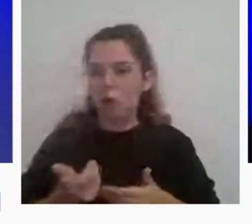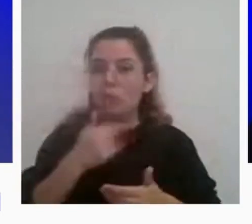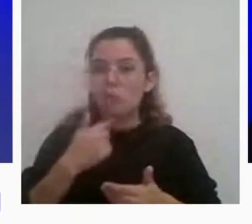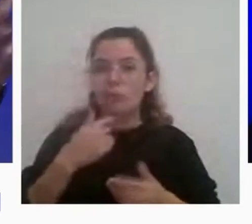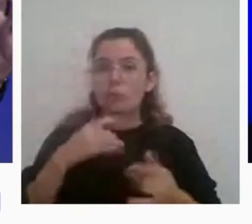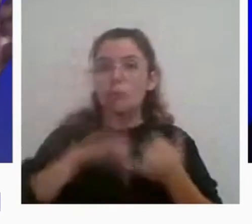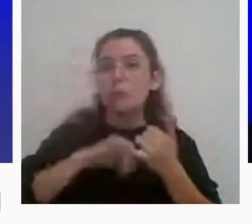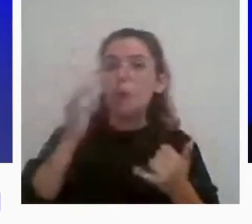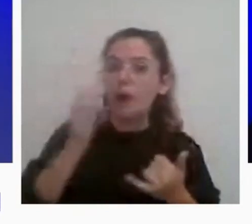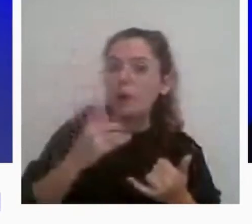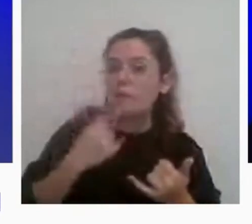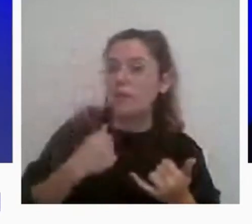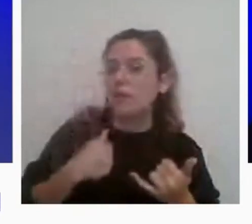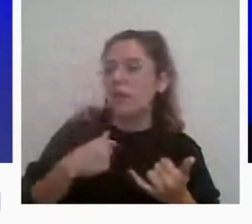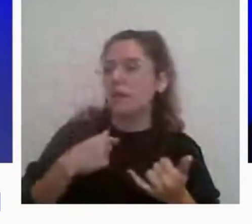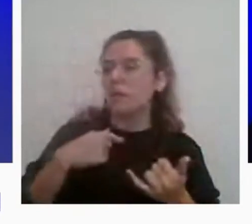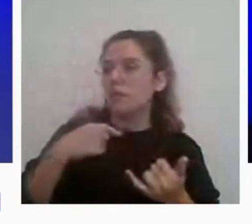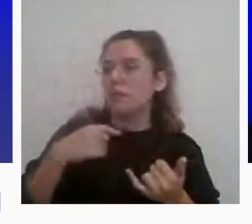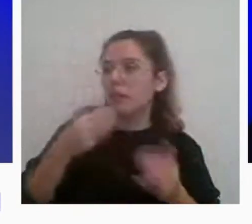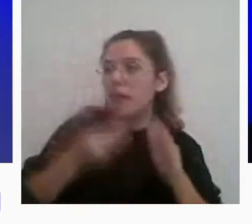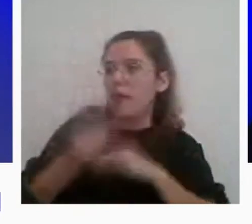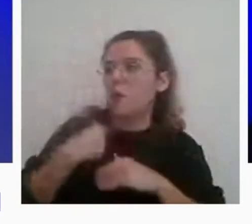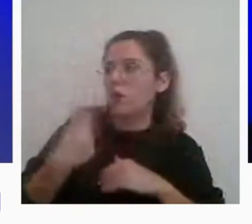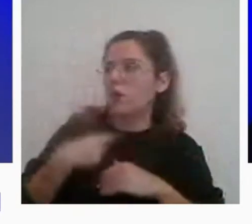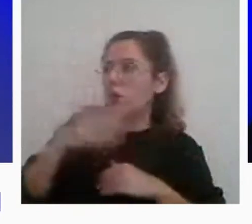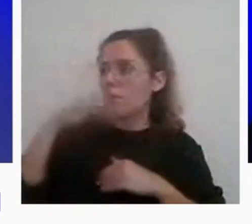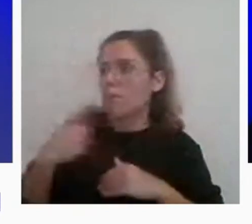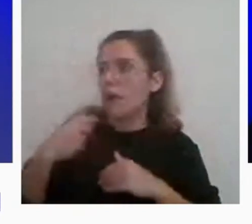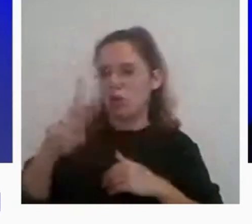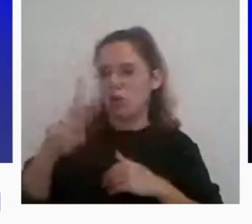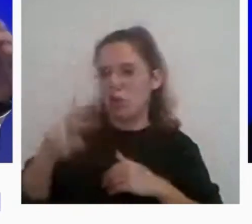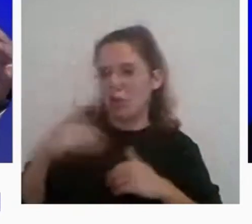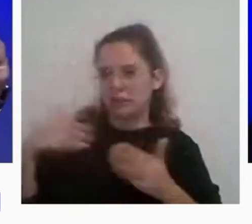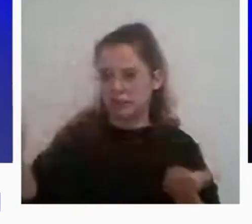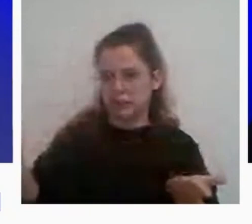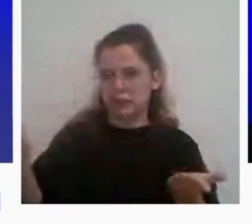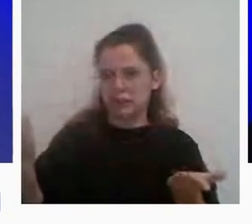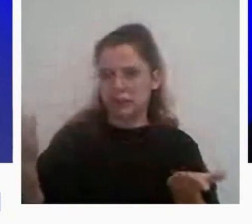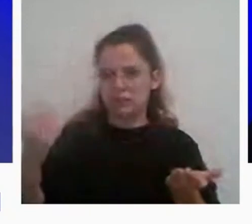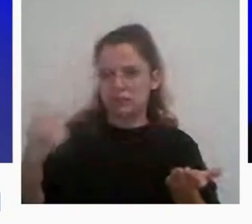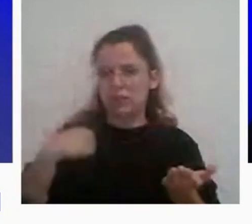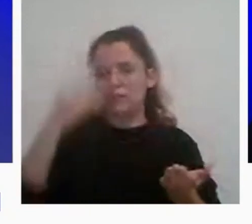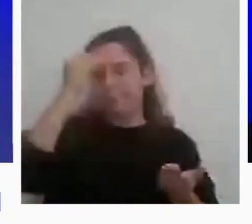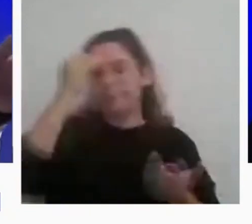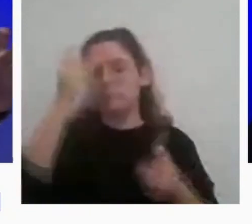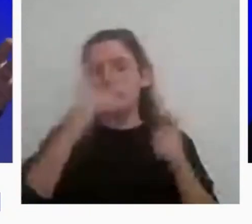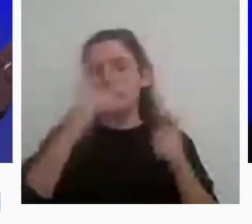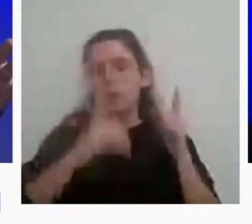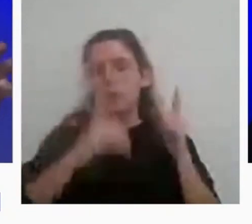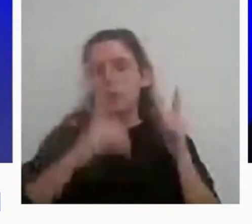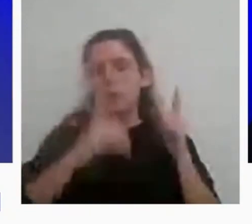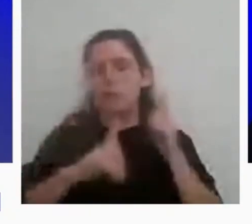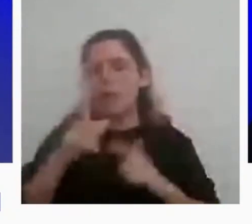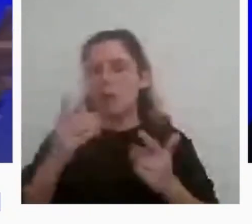2 meses. Y dije, oye, aquí estoy haciendo algo mal, viajo demasiado, trasnocho demasiado. Y decidí un poco pararme y parar y tomarme